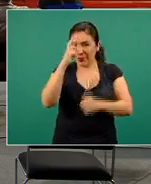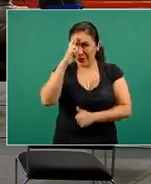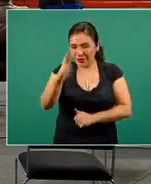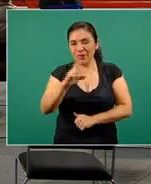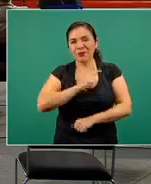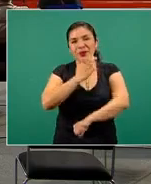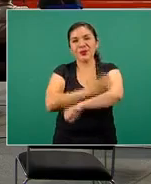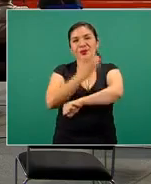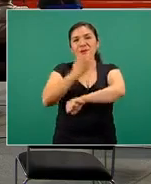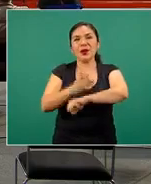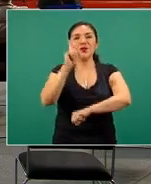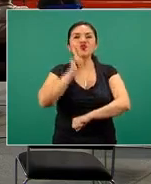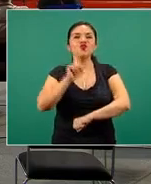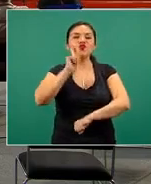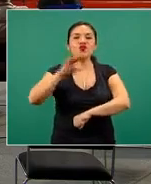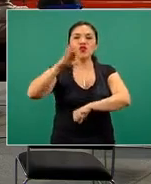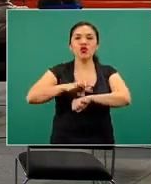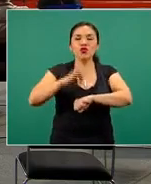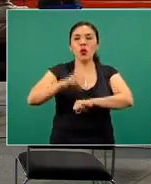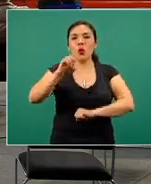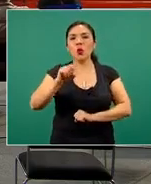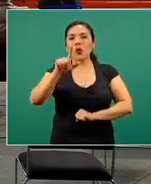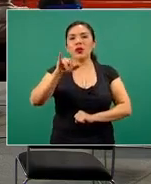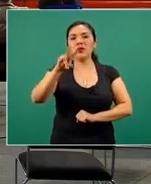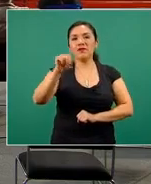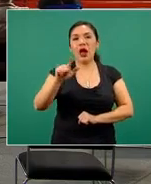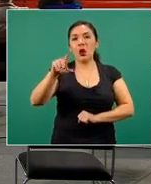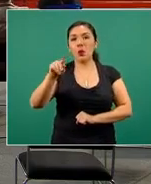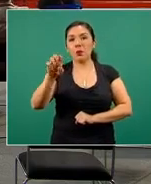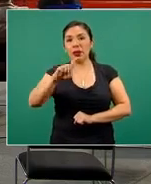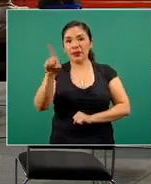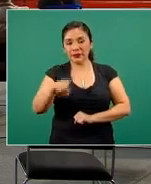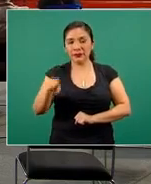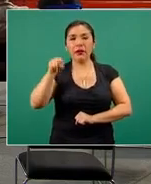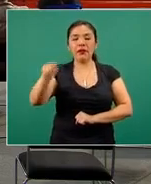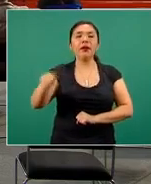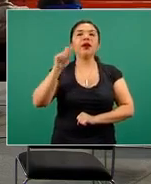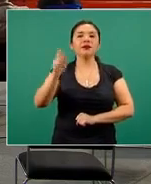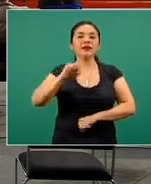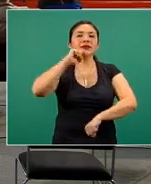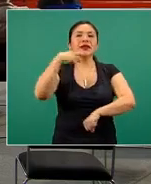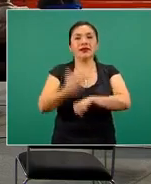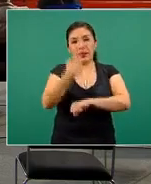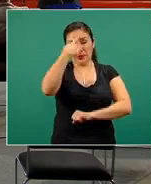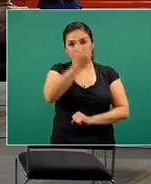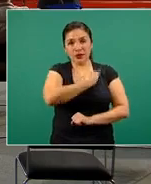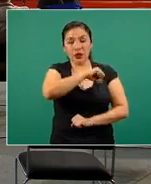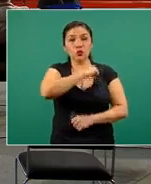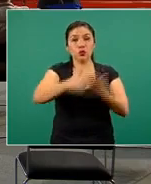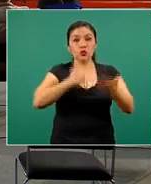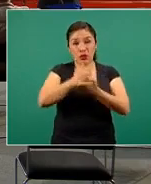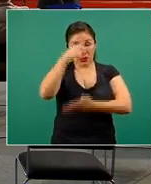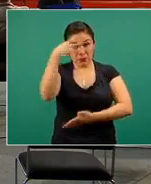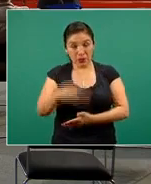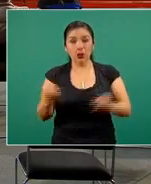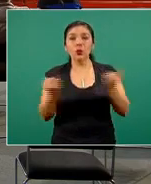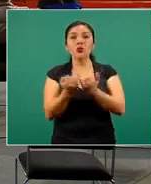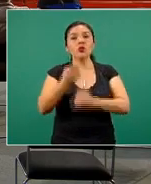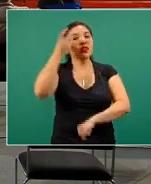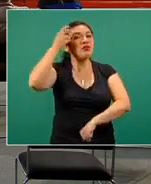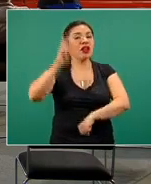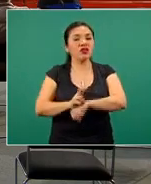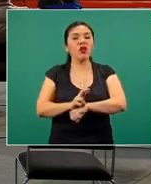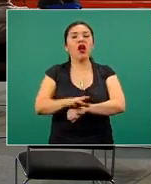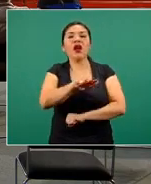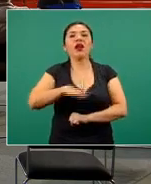colega, la doctora Oliva López Arellano, quien es la secretaria de Salud de la Ciudad de México y directora general de